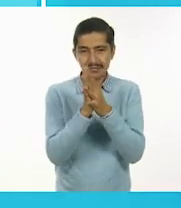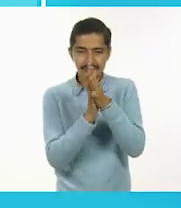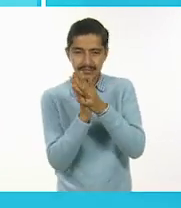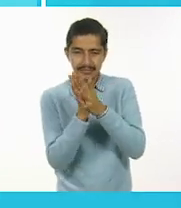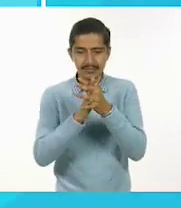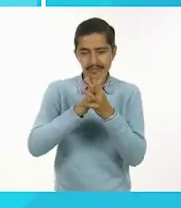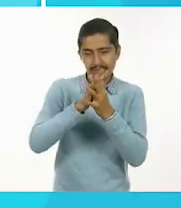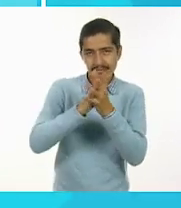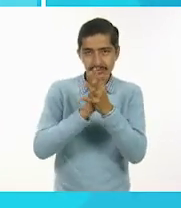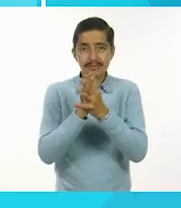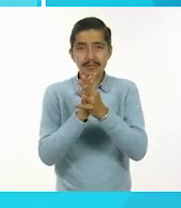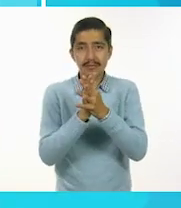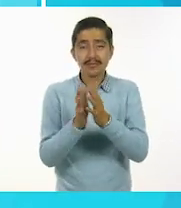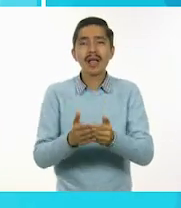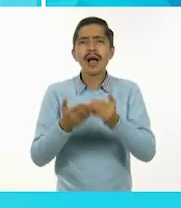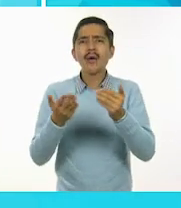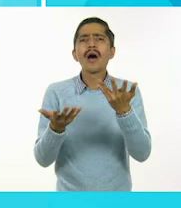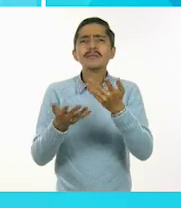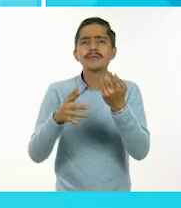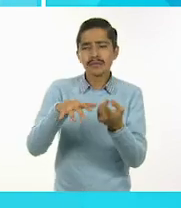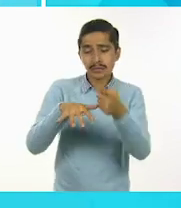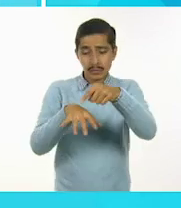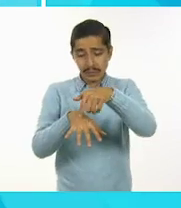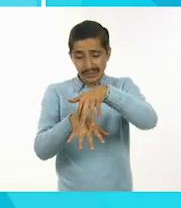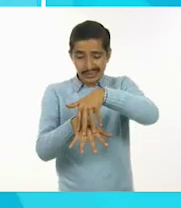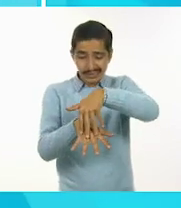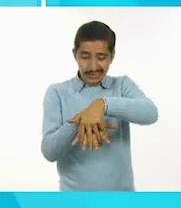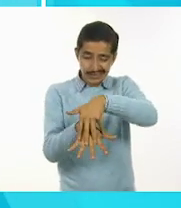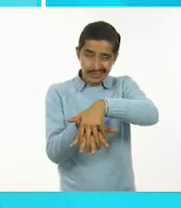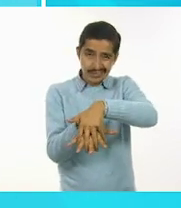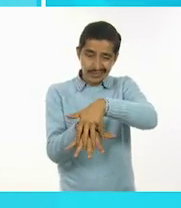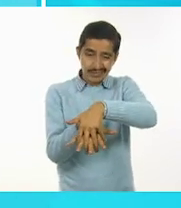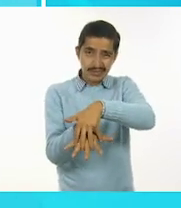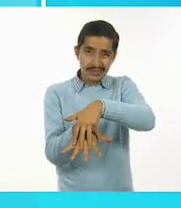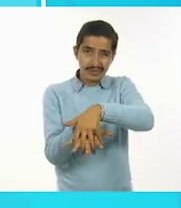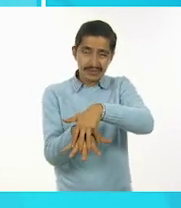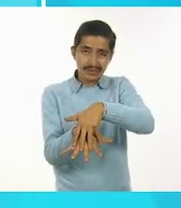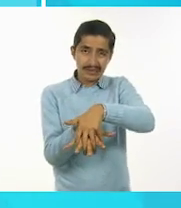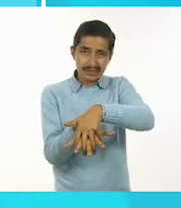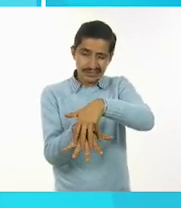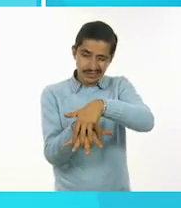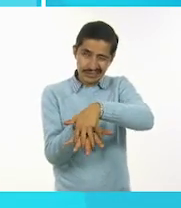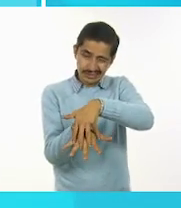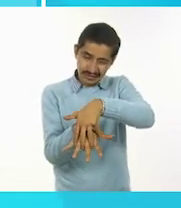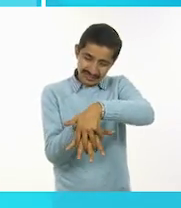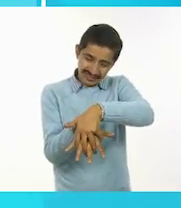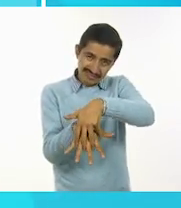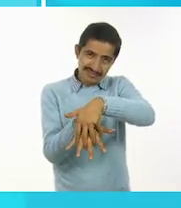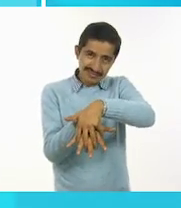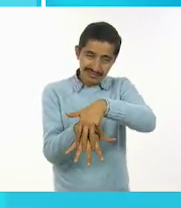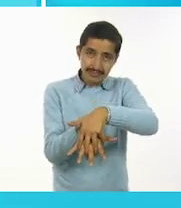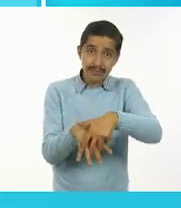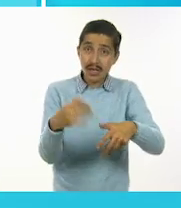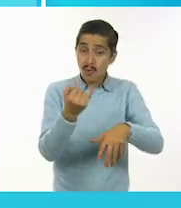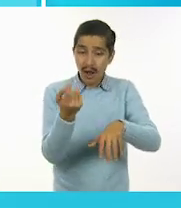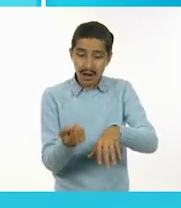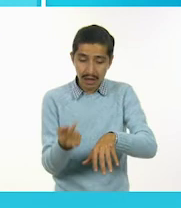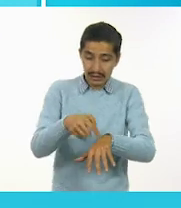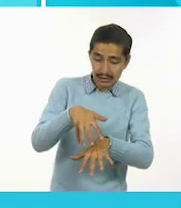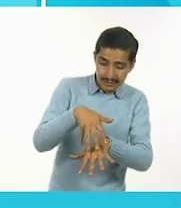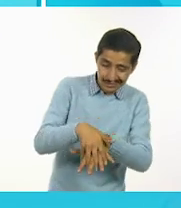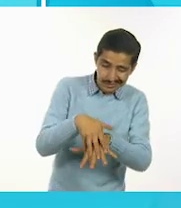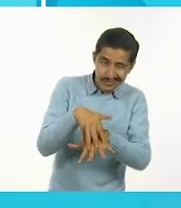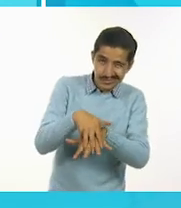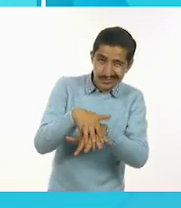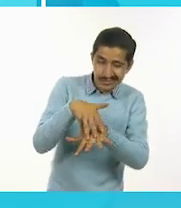con la otra. Ahora, frota la palma de una de tus manos contra el dorso de la otra, entrelazando los dedos. Repite lo mismo con